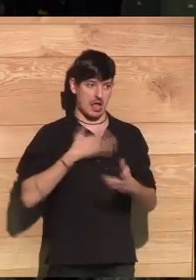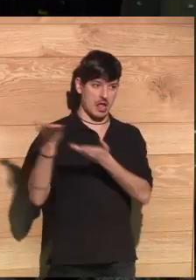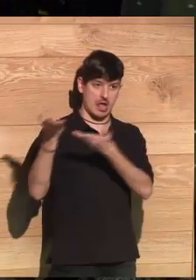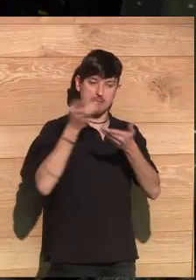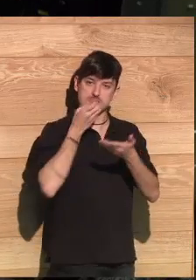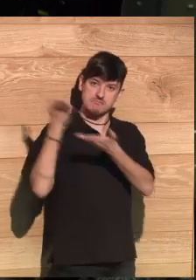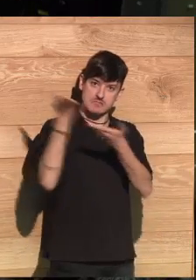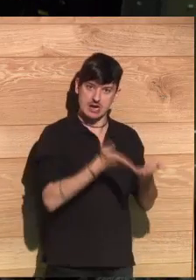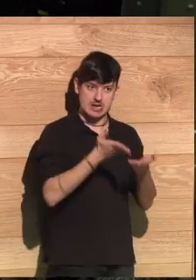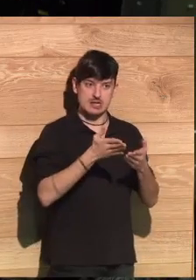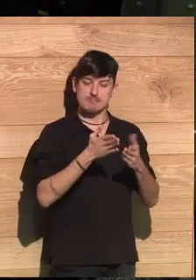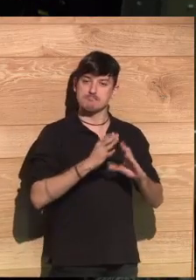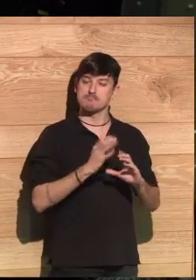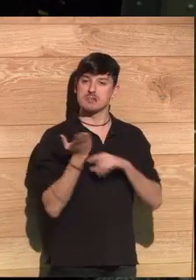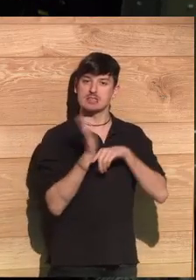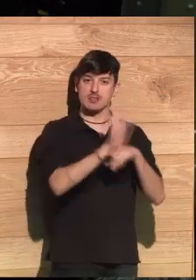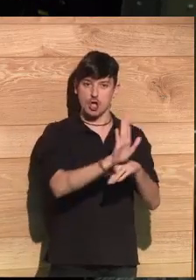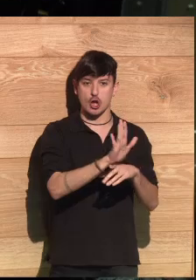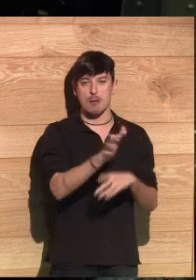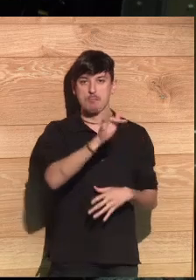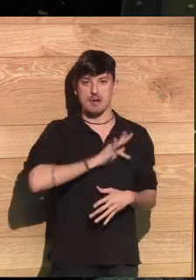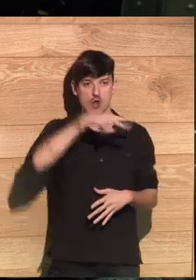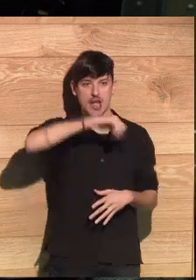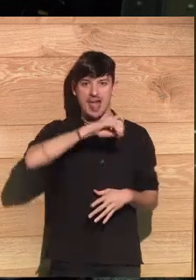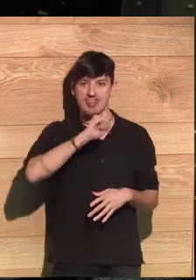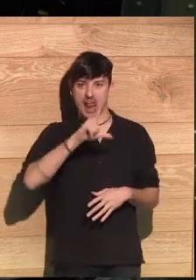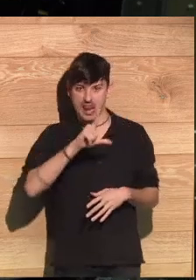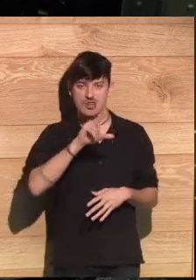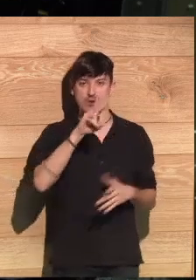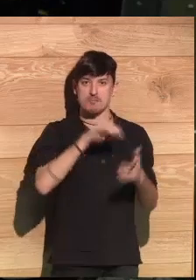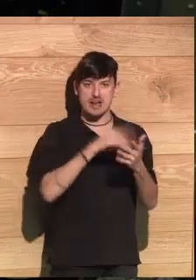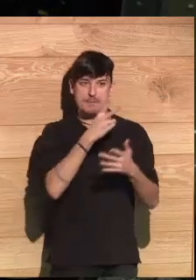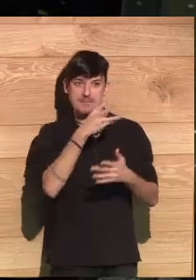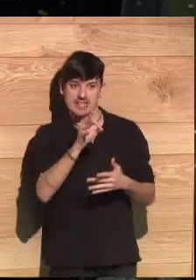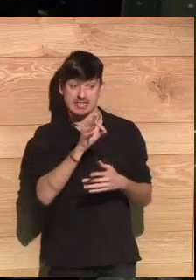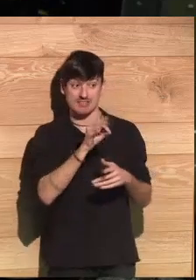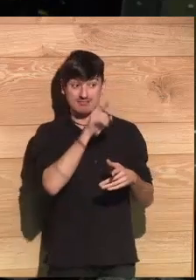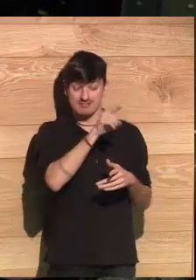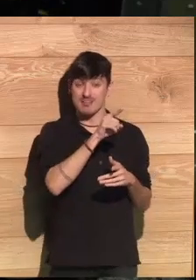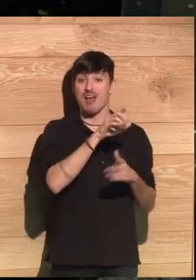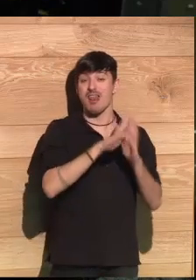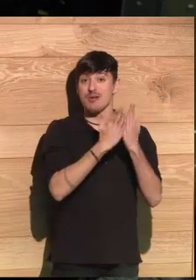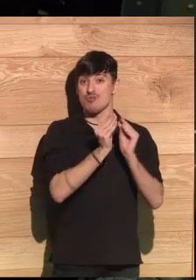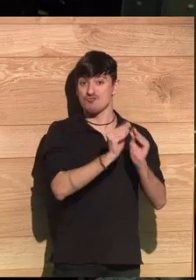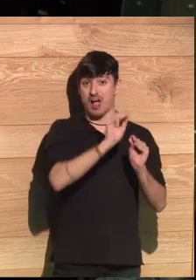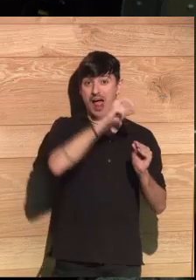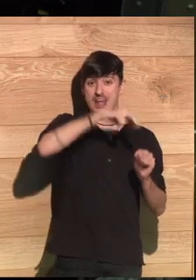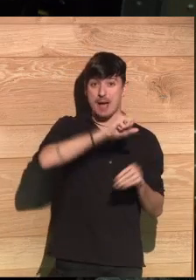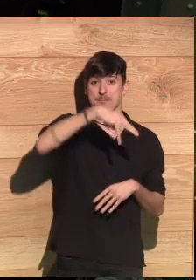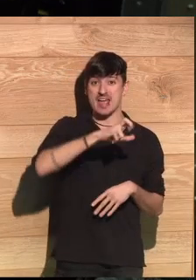presentación del Premio Nadal 2020 del Mapa de los Afectos de Ana Merino. Quiero dar las gracias una